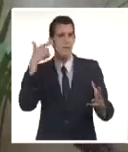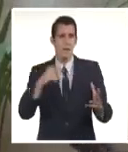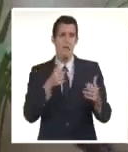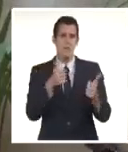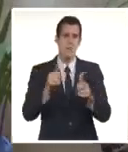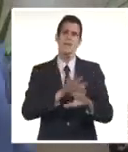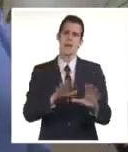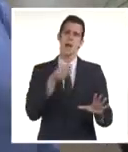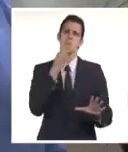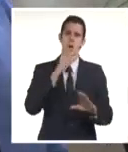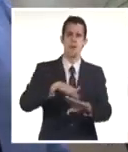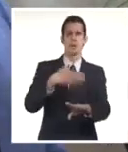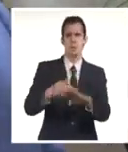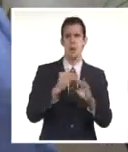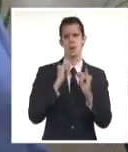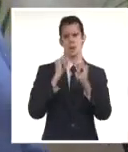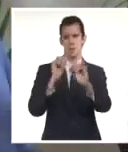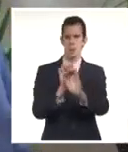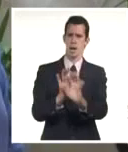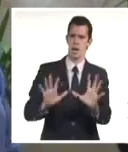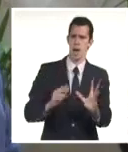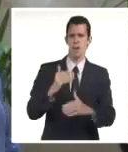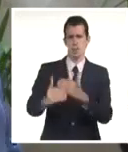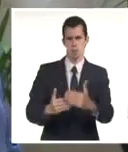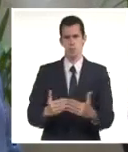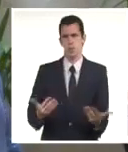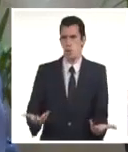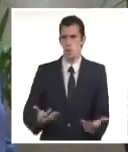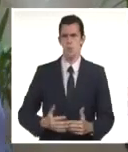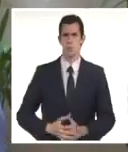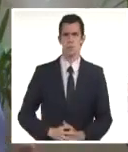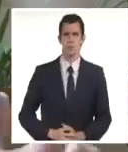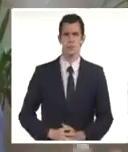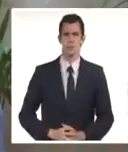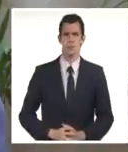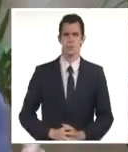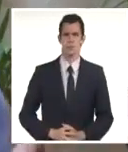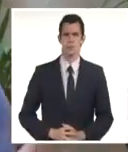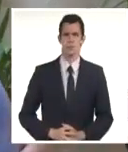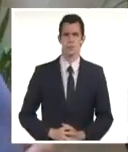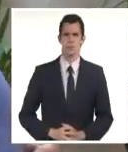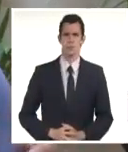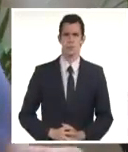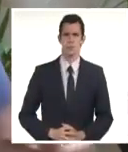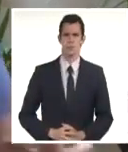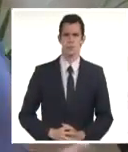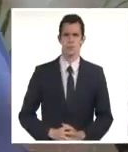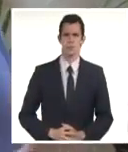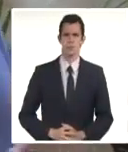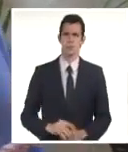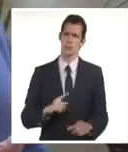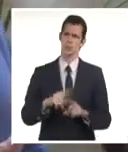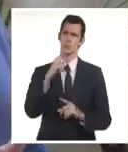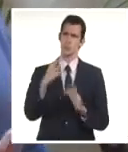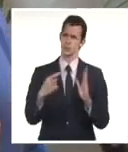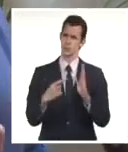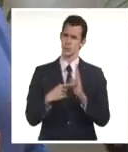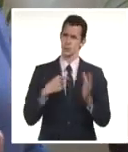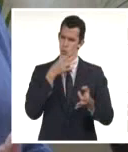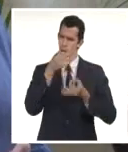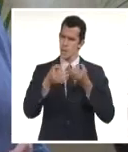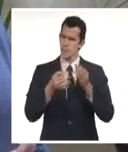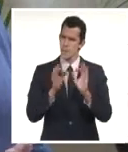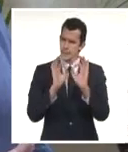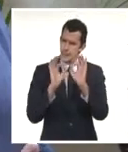también destacar, porque para eso por supuesto no ha sido indicación, tiene que ver mucho con los sentimientos y con el sentido de responsabilidad,